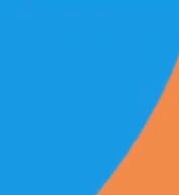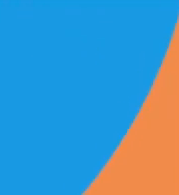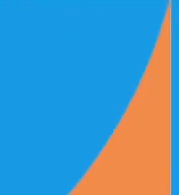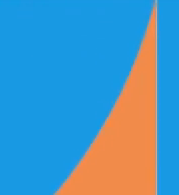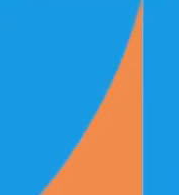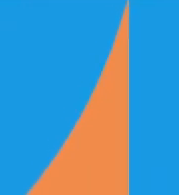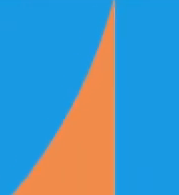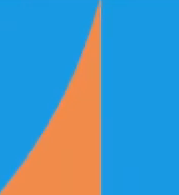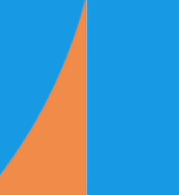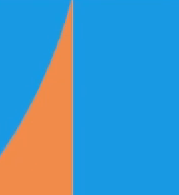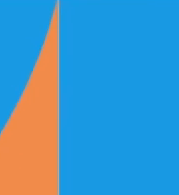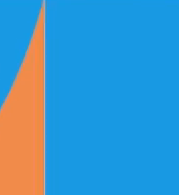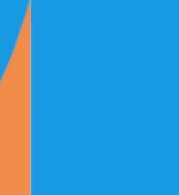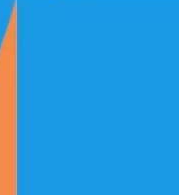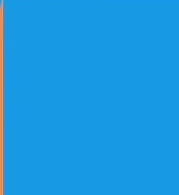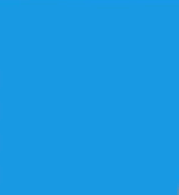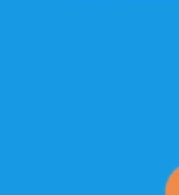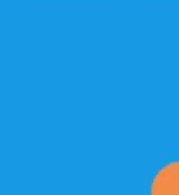a